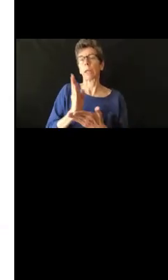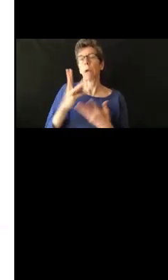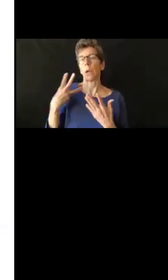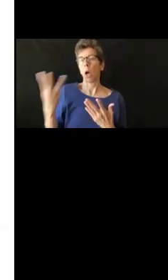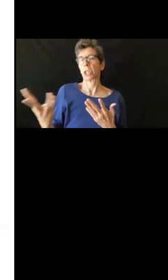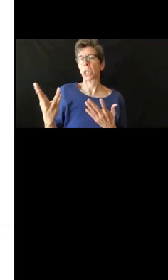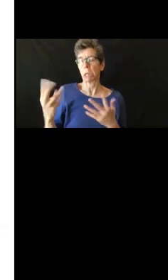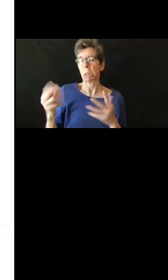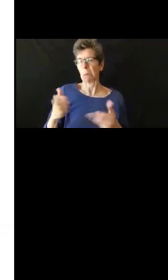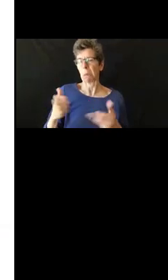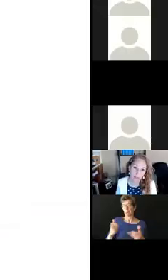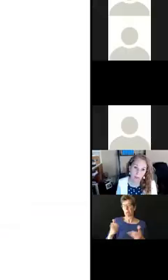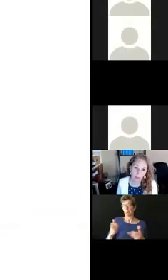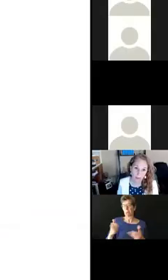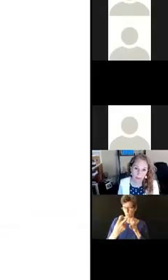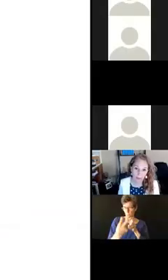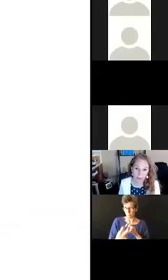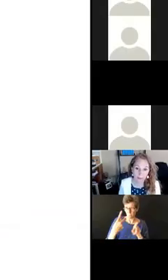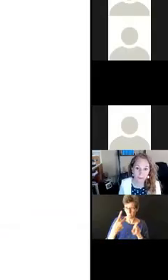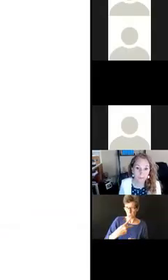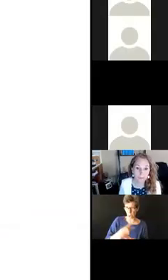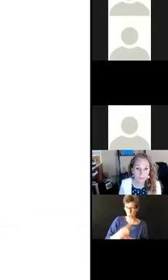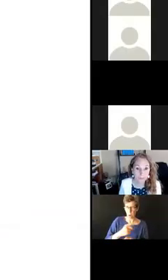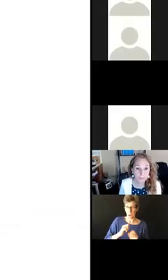para ayudar a averiguar cómo se ve